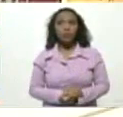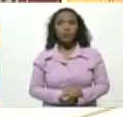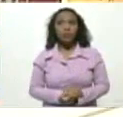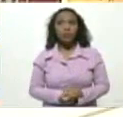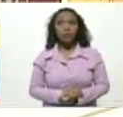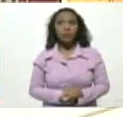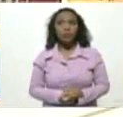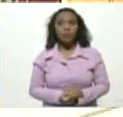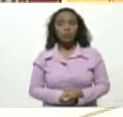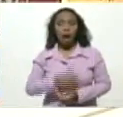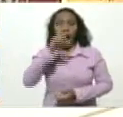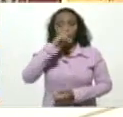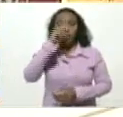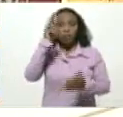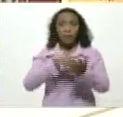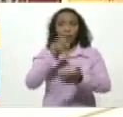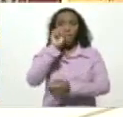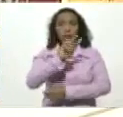Año 2021.